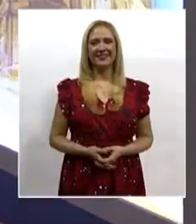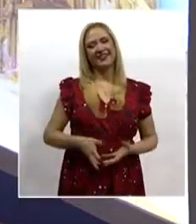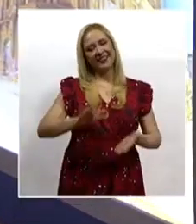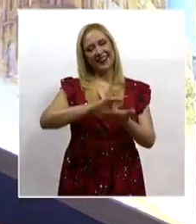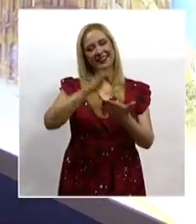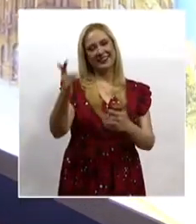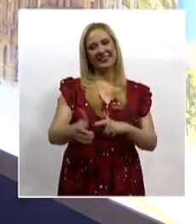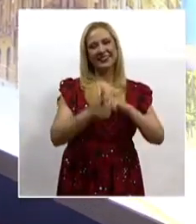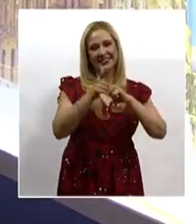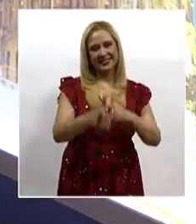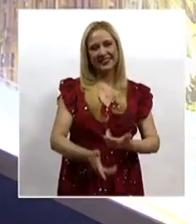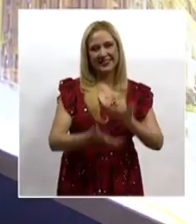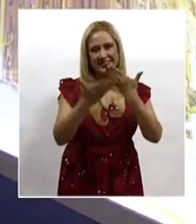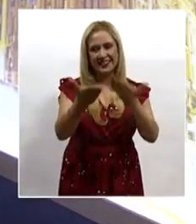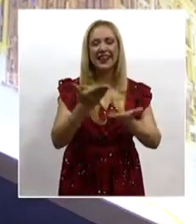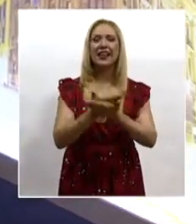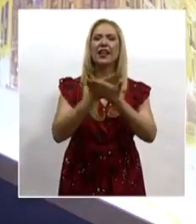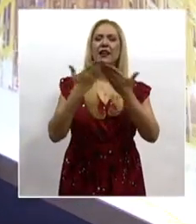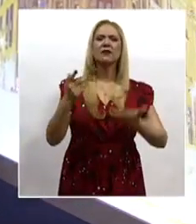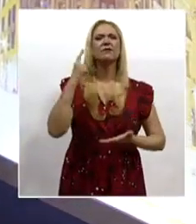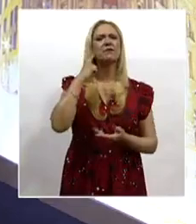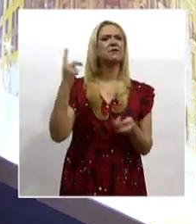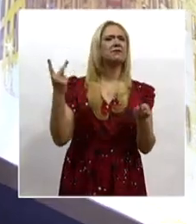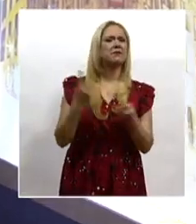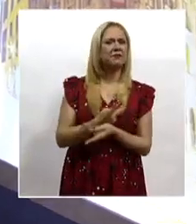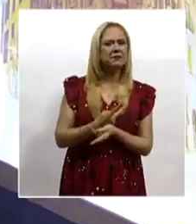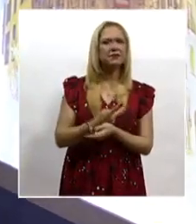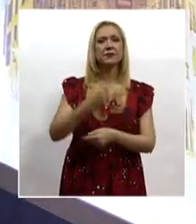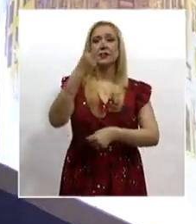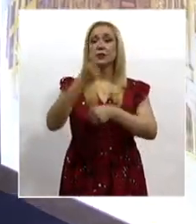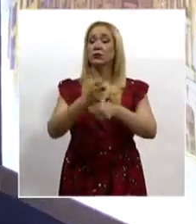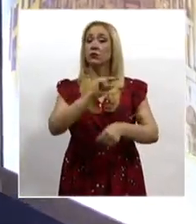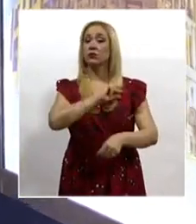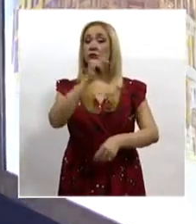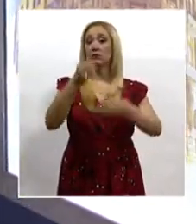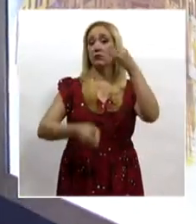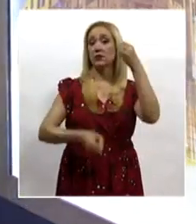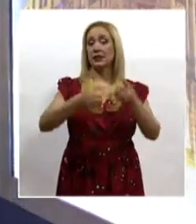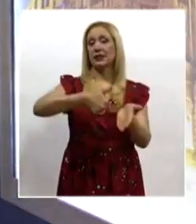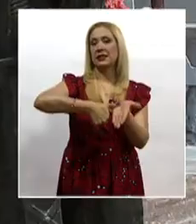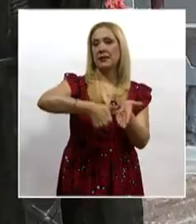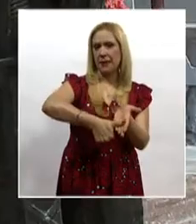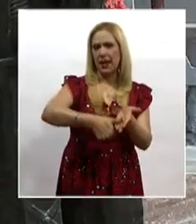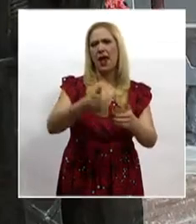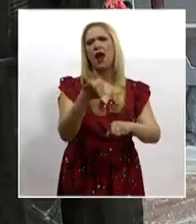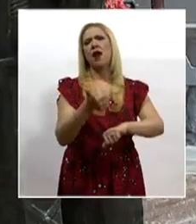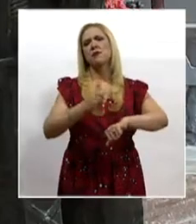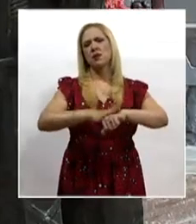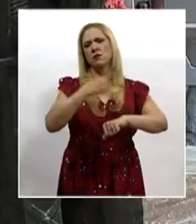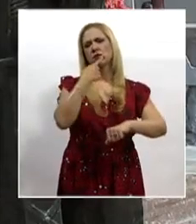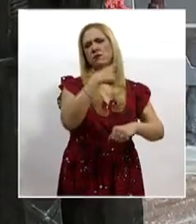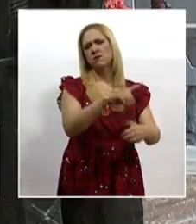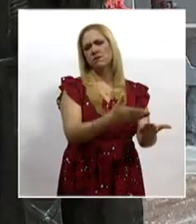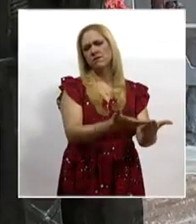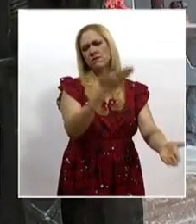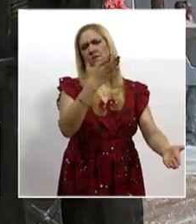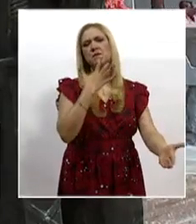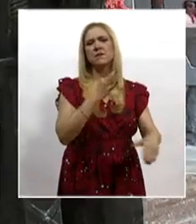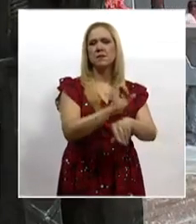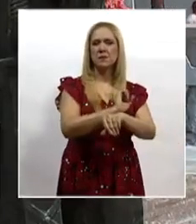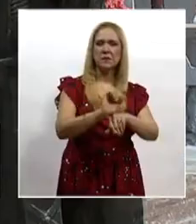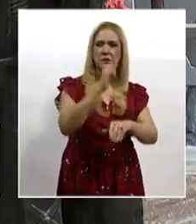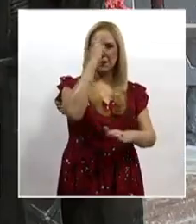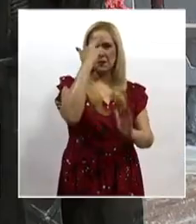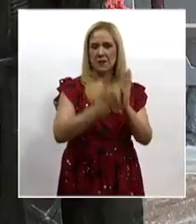Gracias por continuar con nosotros. Tenemos más noticias. El segundo tribunal colegiado en materia civil y administrativa del 9º Circuito determinó que